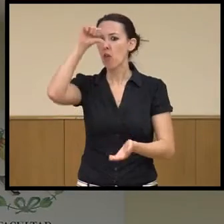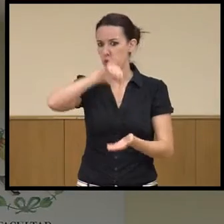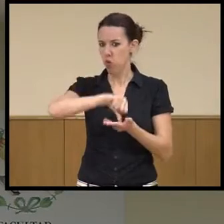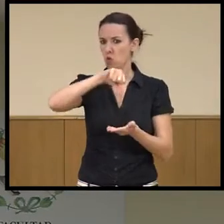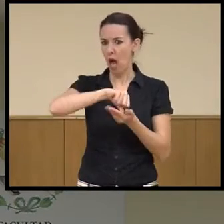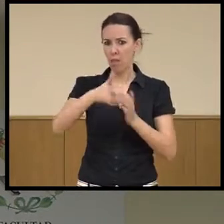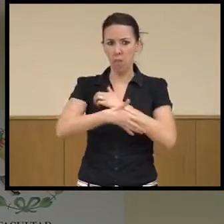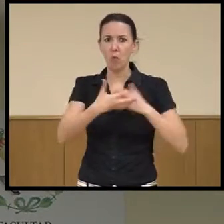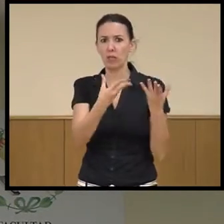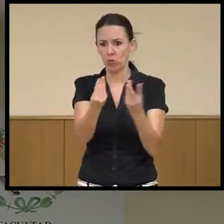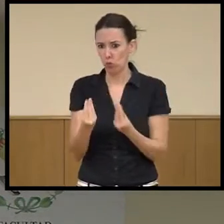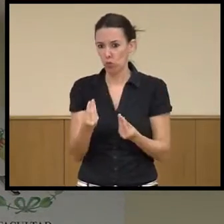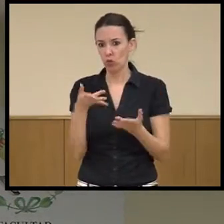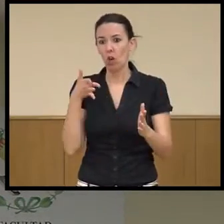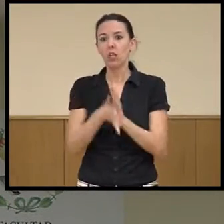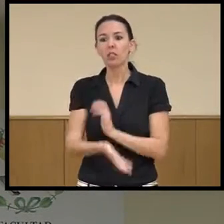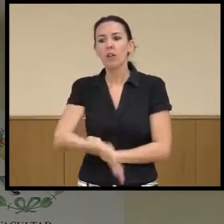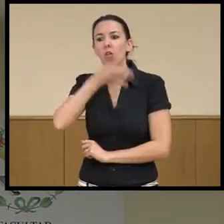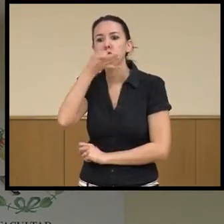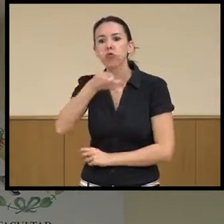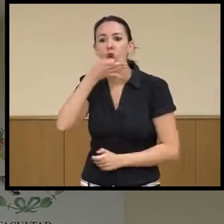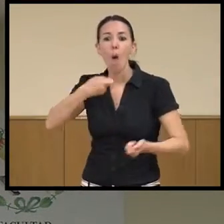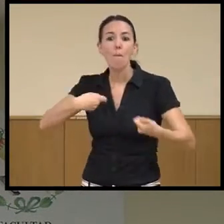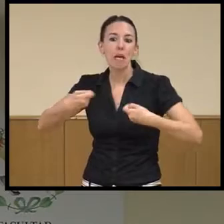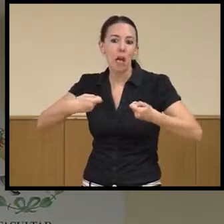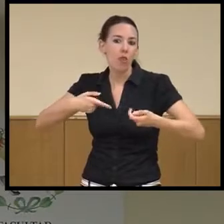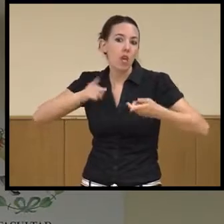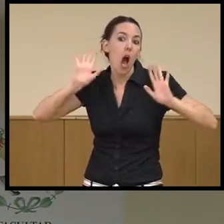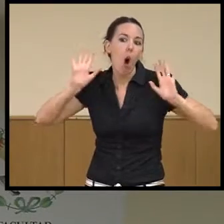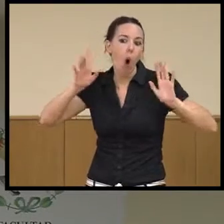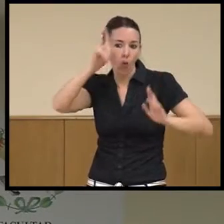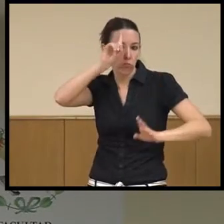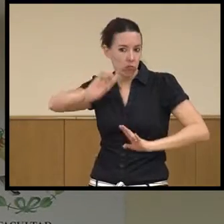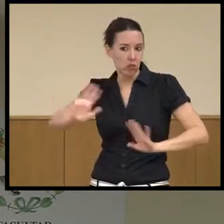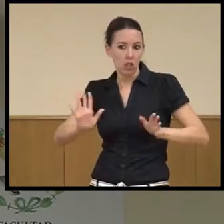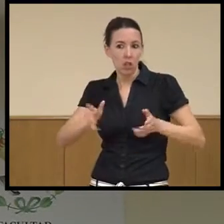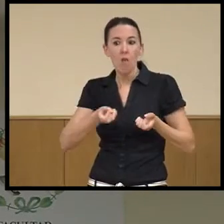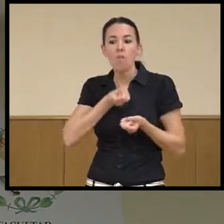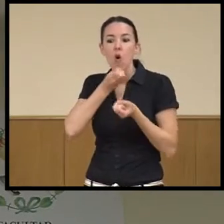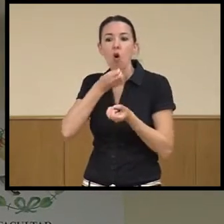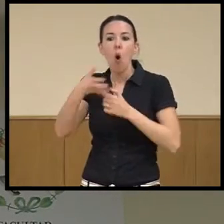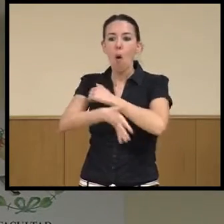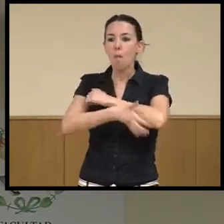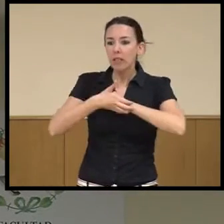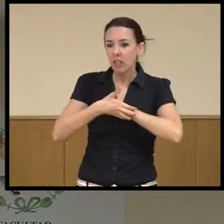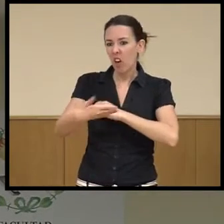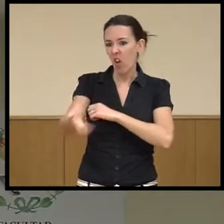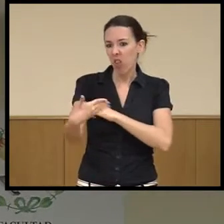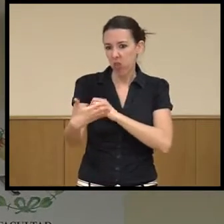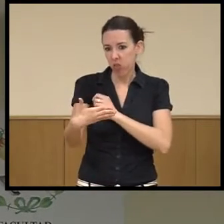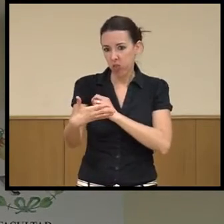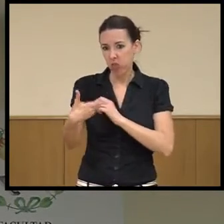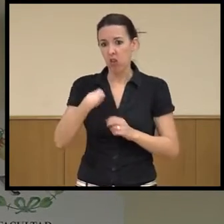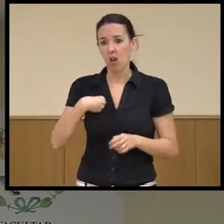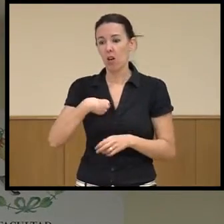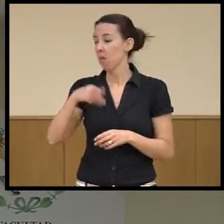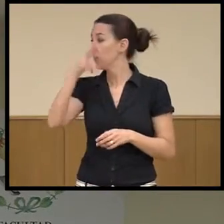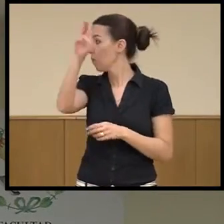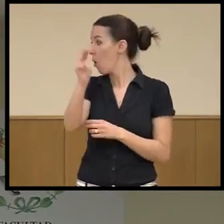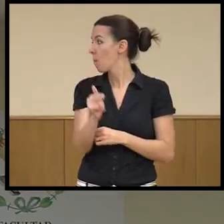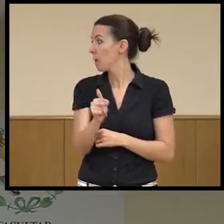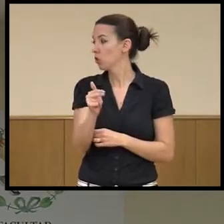tremendo charlatán decía que pregona su mercancía, o vayan ustedes a saber qué, a un cónclave de mendigos y pordioseros recogido por Francesco